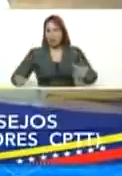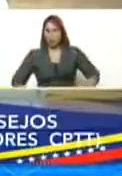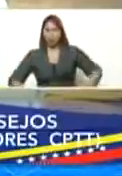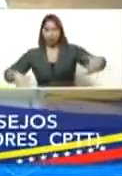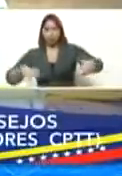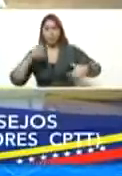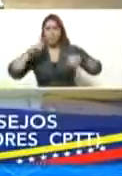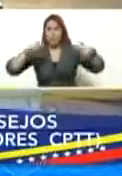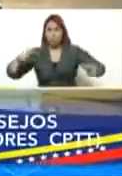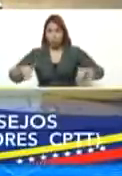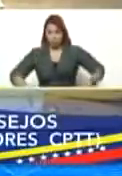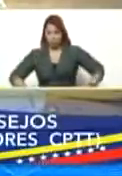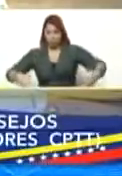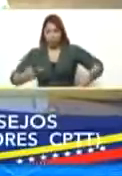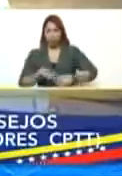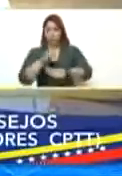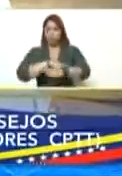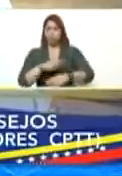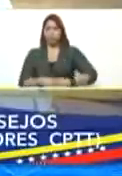millonarios y multimillonarios.